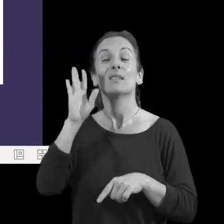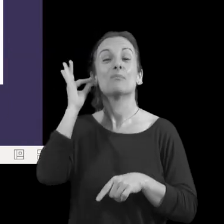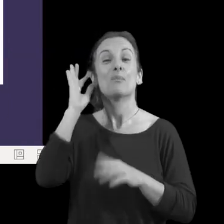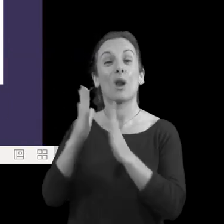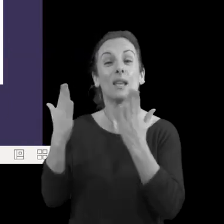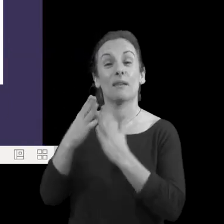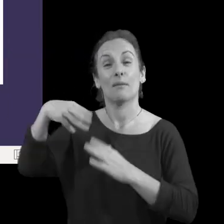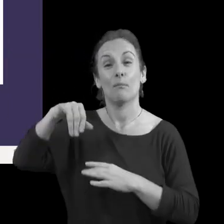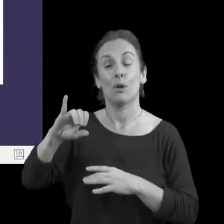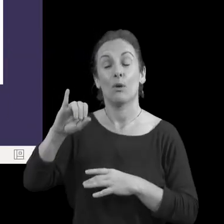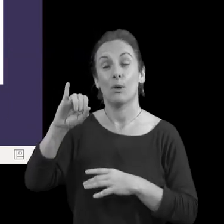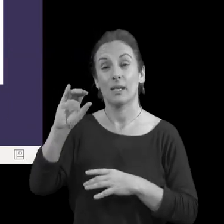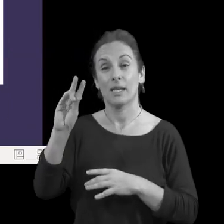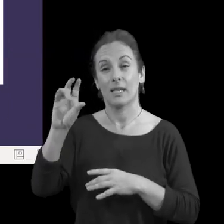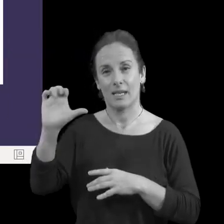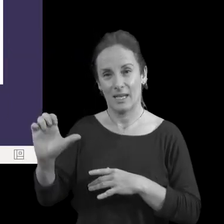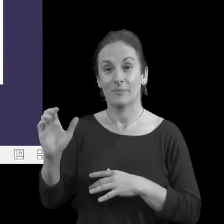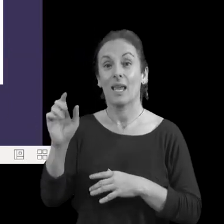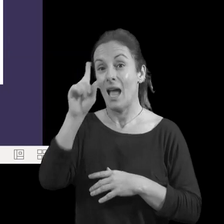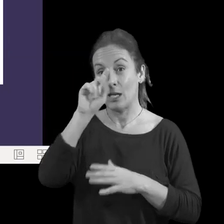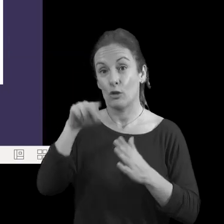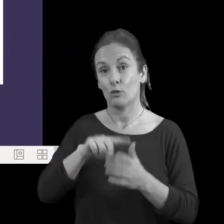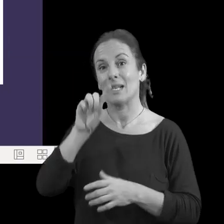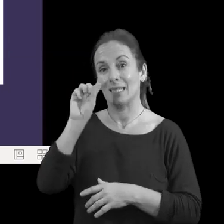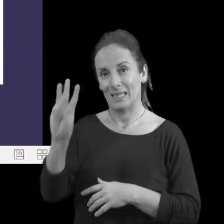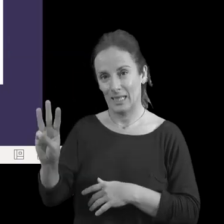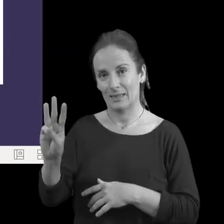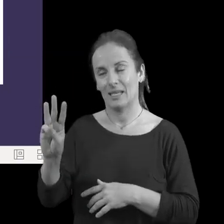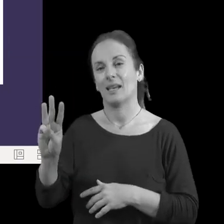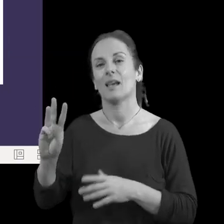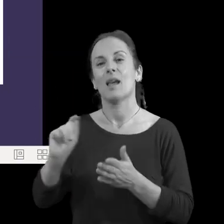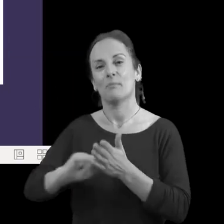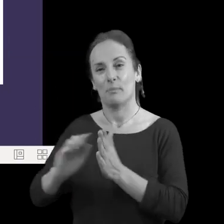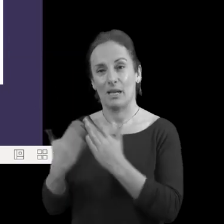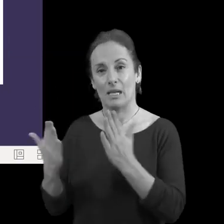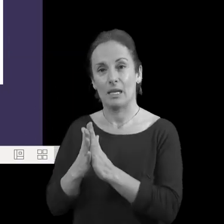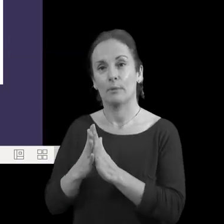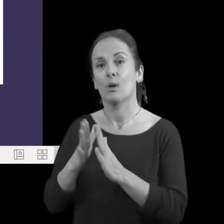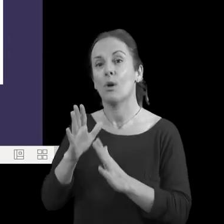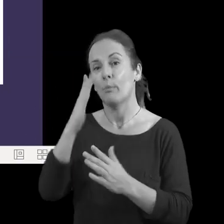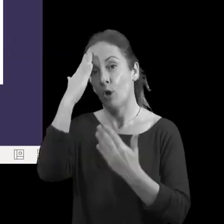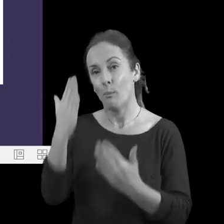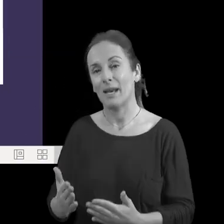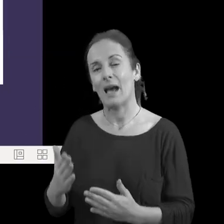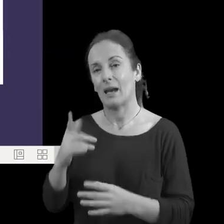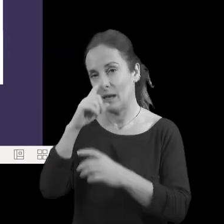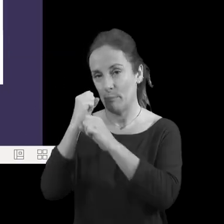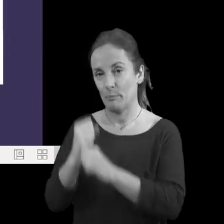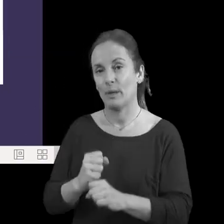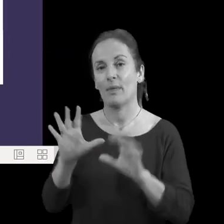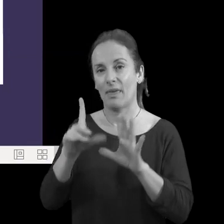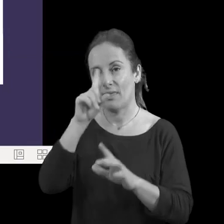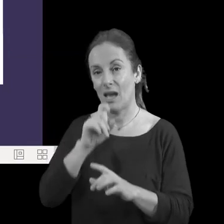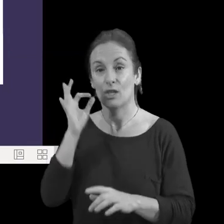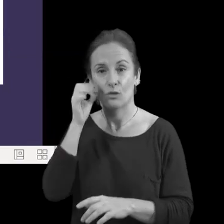2013. En homenaje a 10 años de su muerte. Wittig falleció en el 2003. Es un libro que